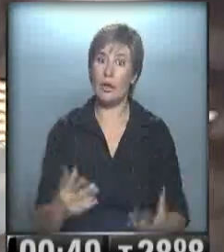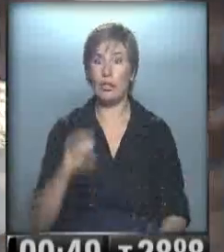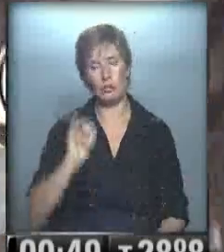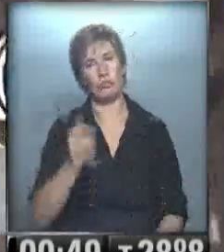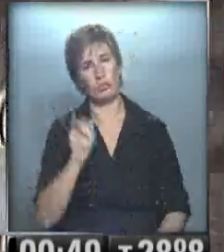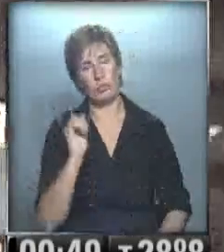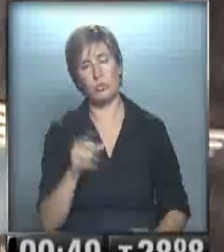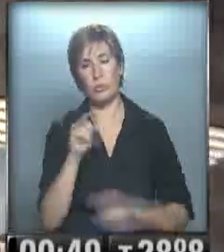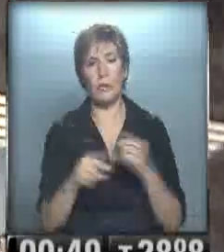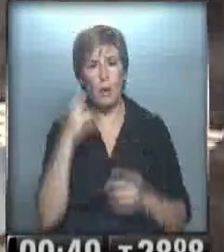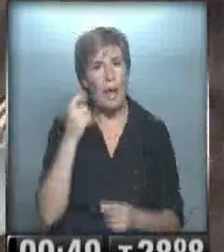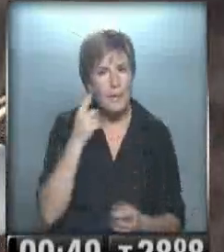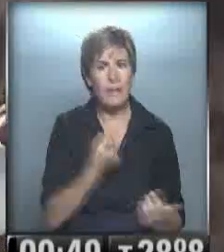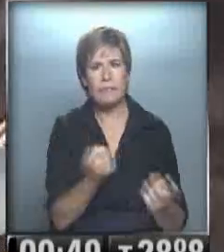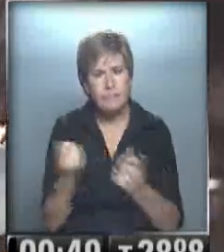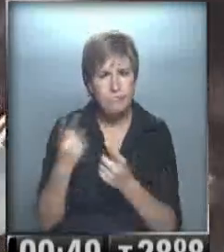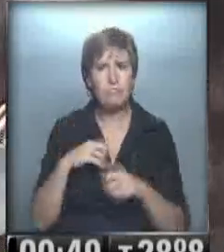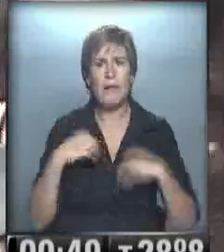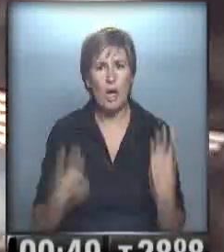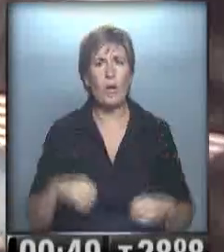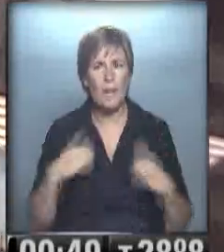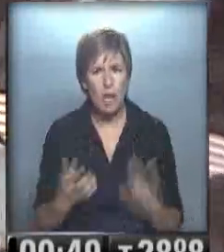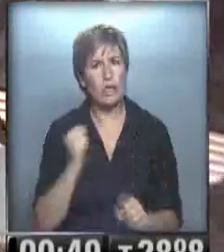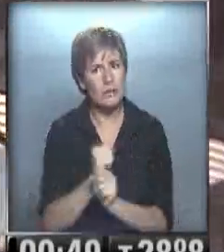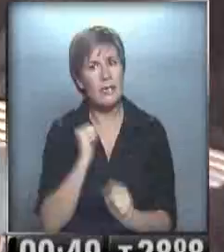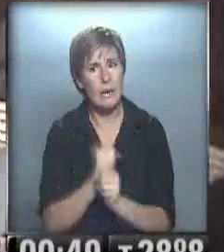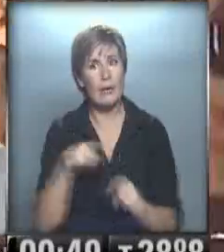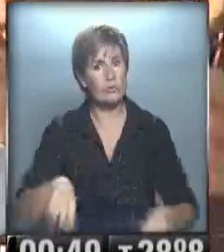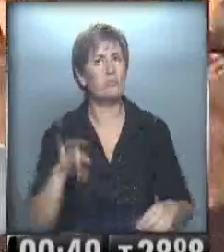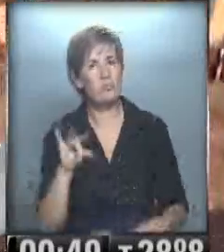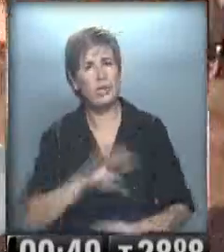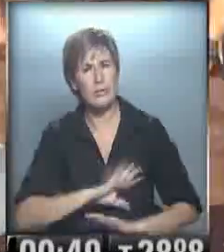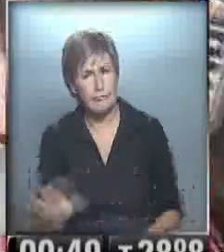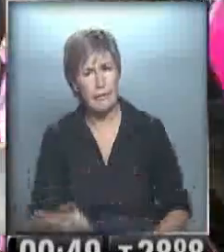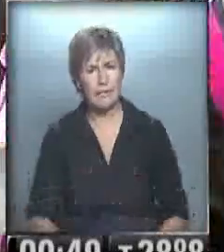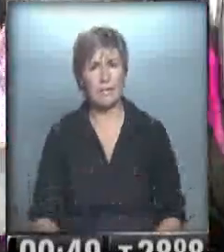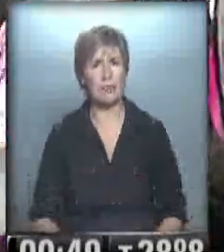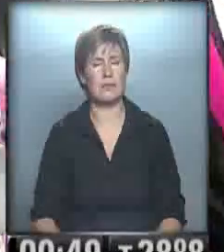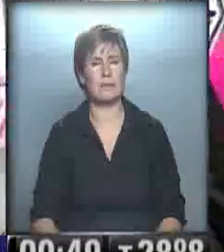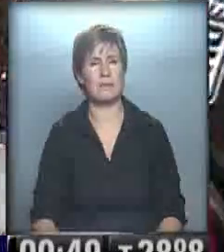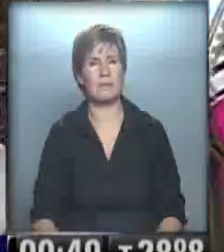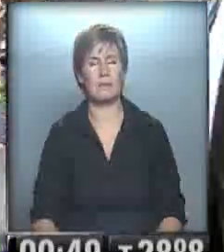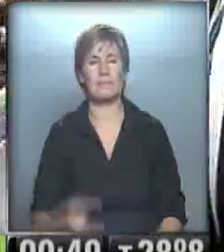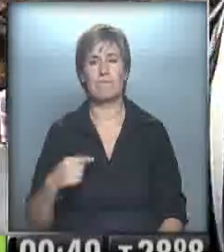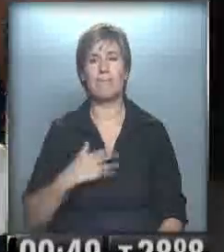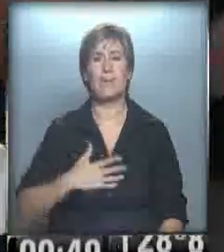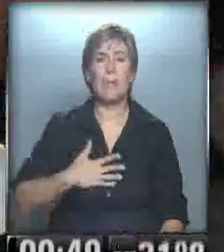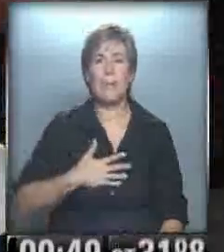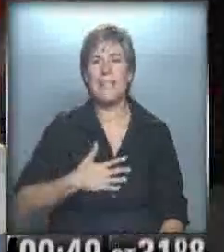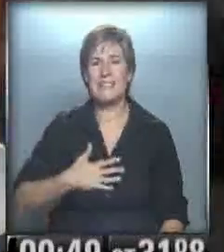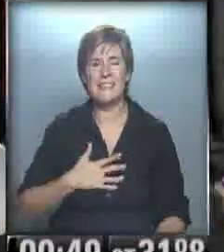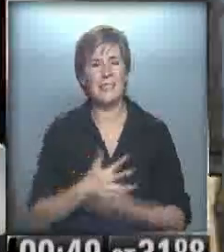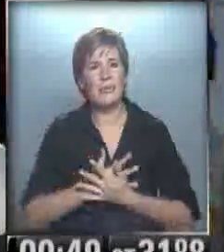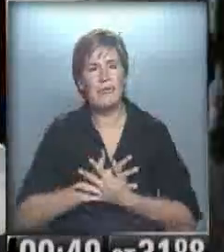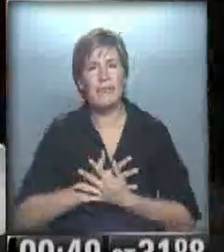trabajando, aprendiendo, mejorando, es una carrera muy difícil y esta edición ha sido muy difícil. Bueno, me siento inmensamente feliz